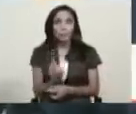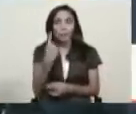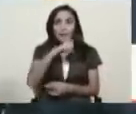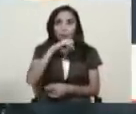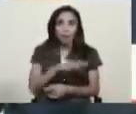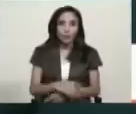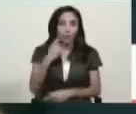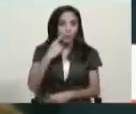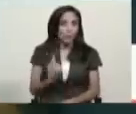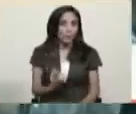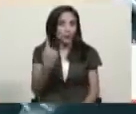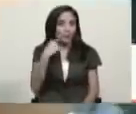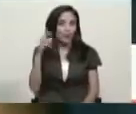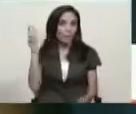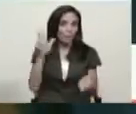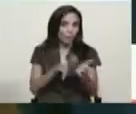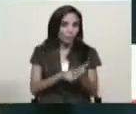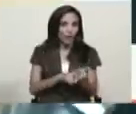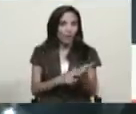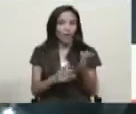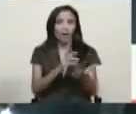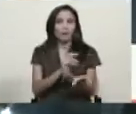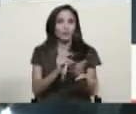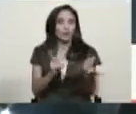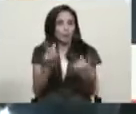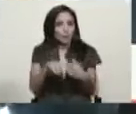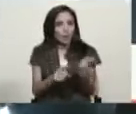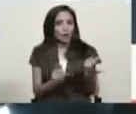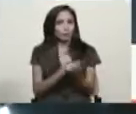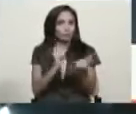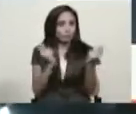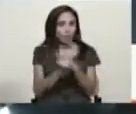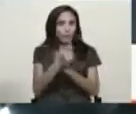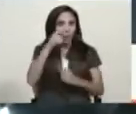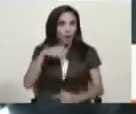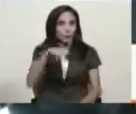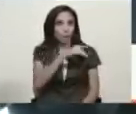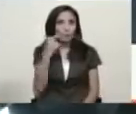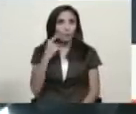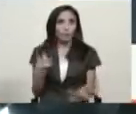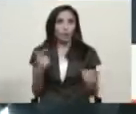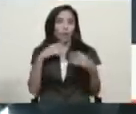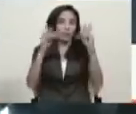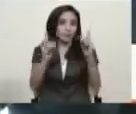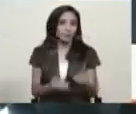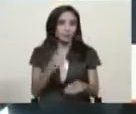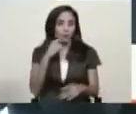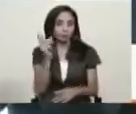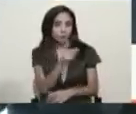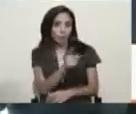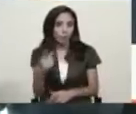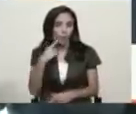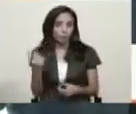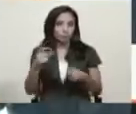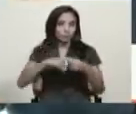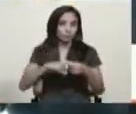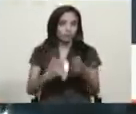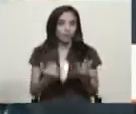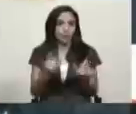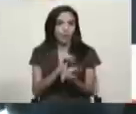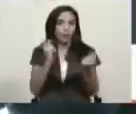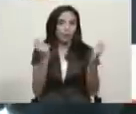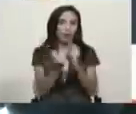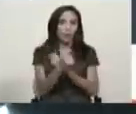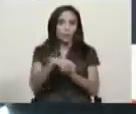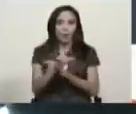historia, fue a referéndum y fue el voto del pueblo que refrendó la vida, el nacimiento de la nueva república, que